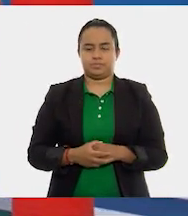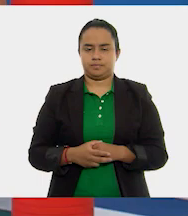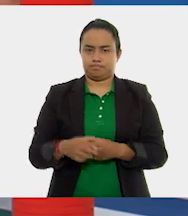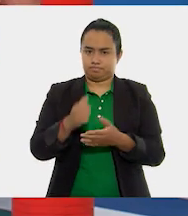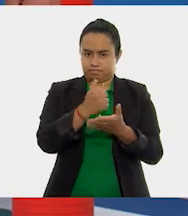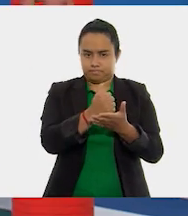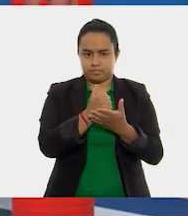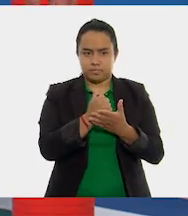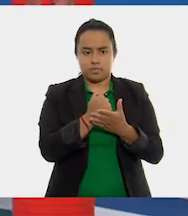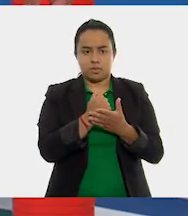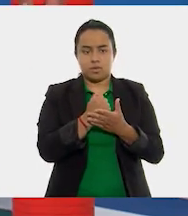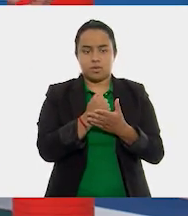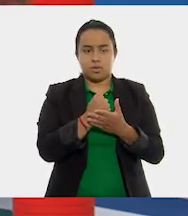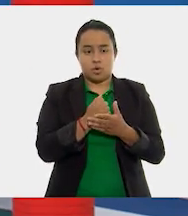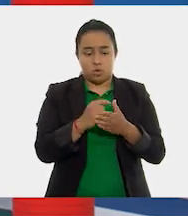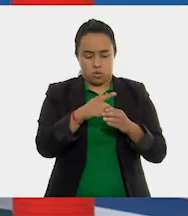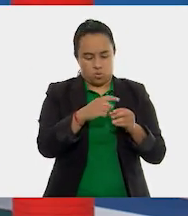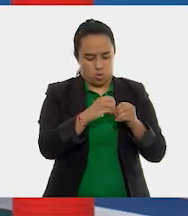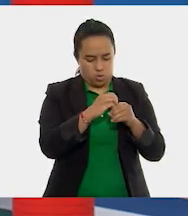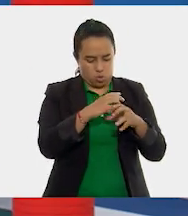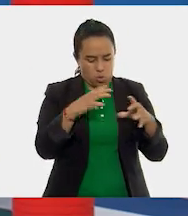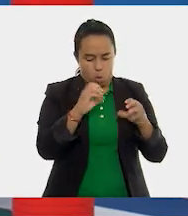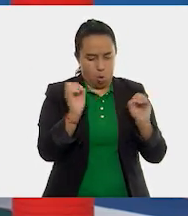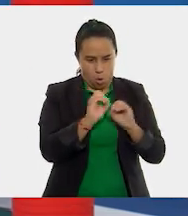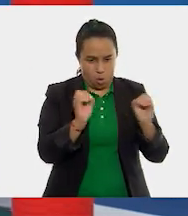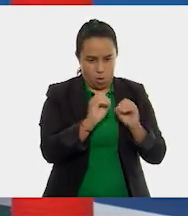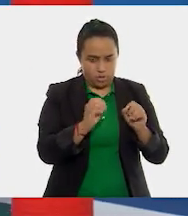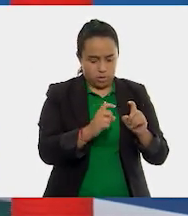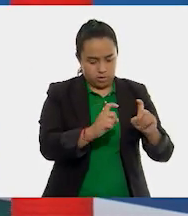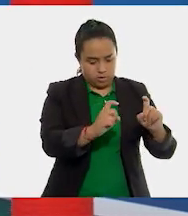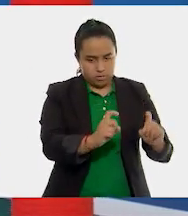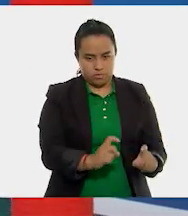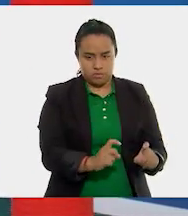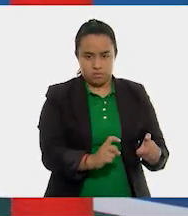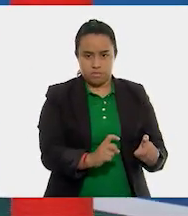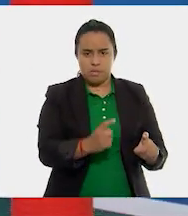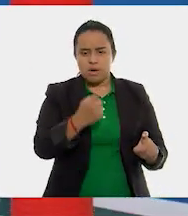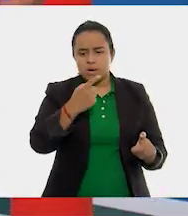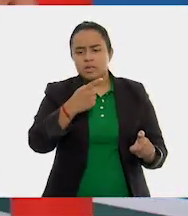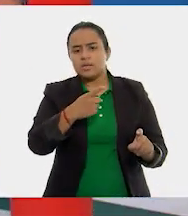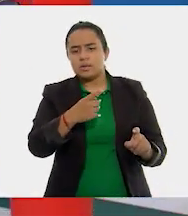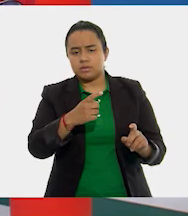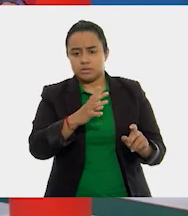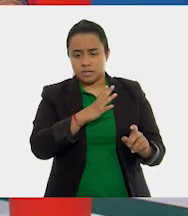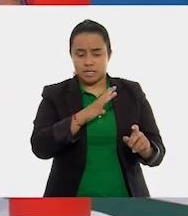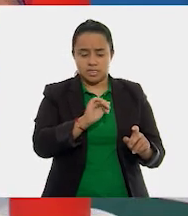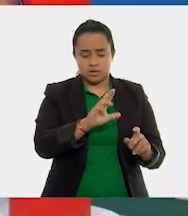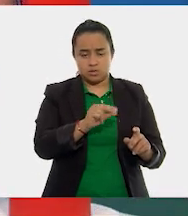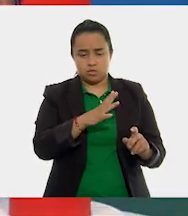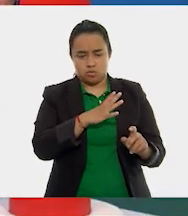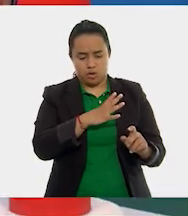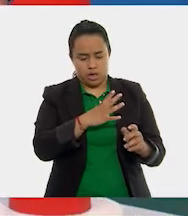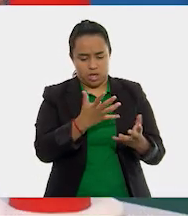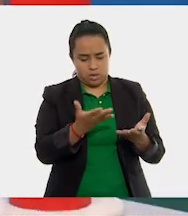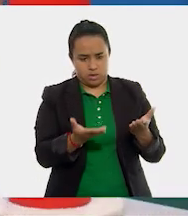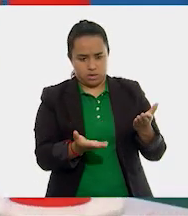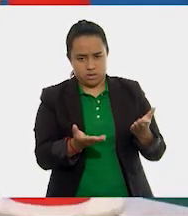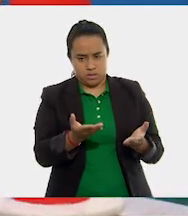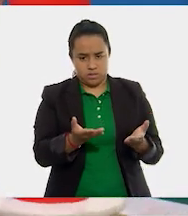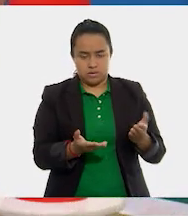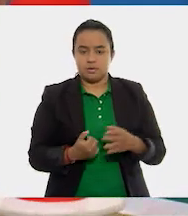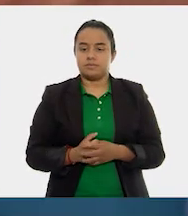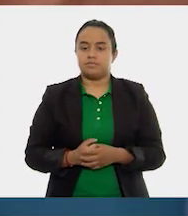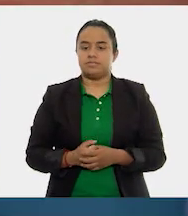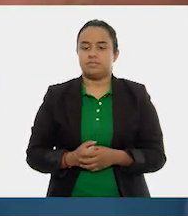a ayudar a meter uno de los globos en el ganchito que tenemos para saber si la balanza está equilibrada. Muy bien, maestra.